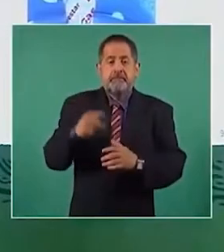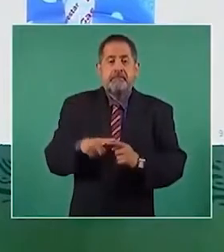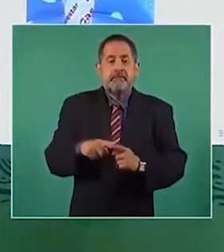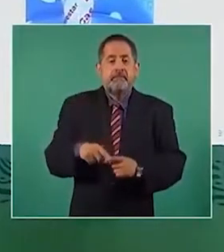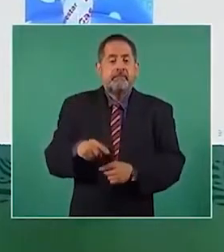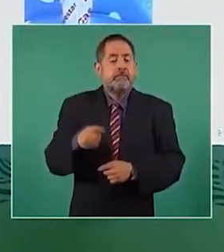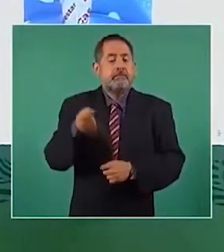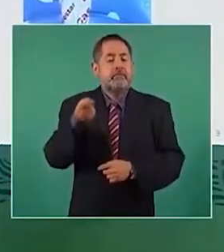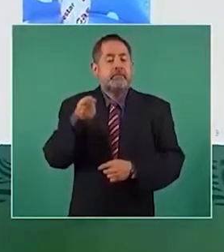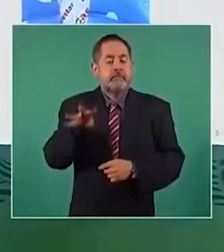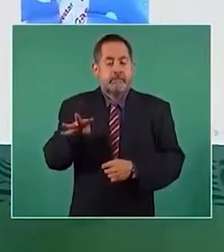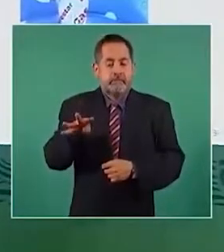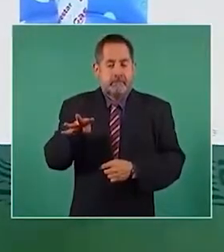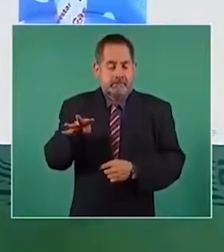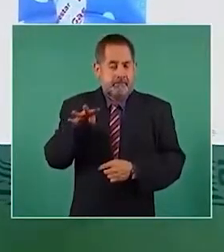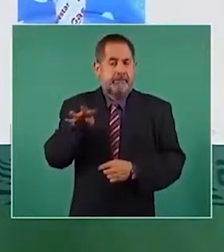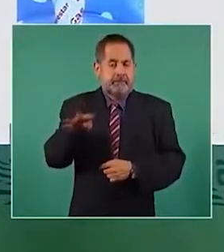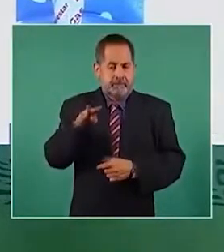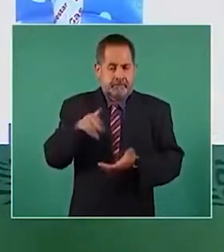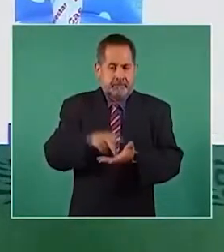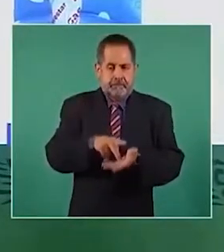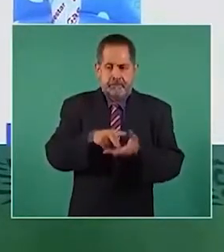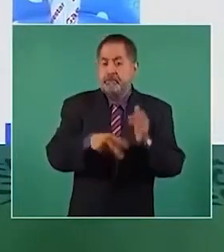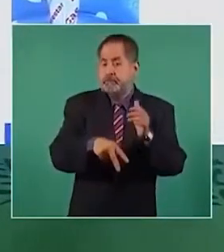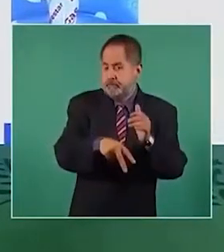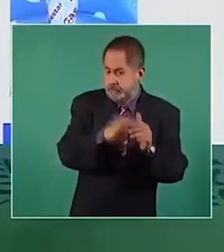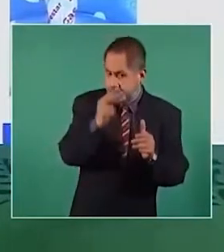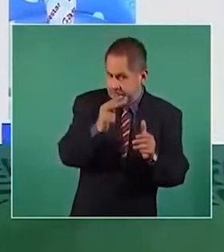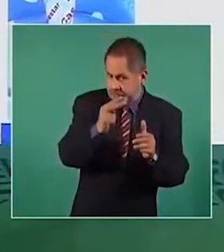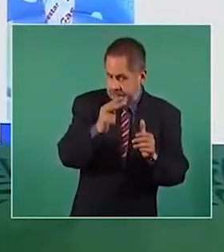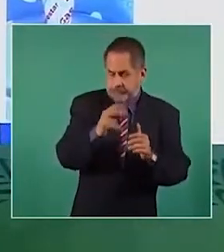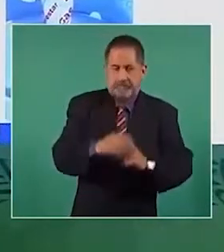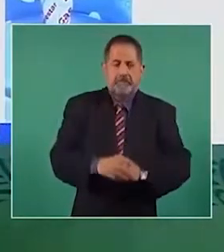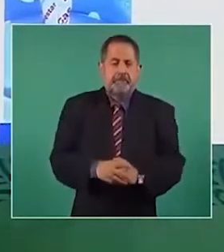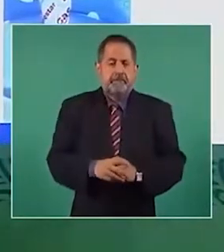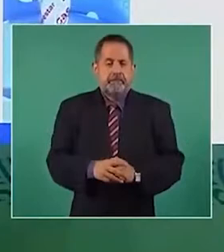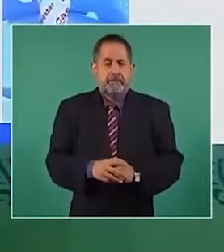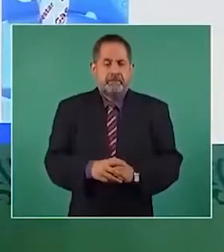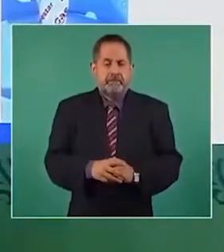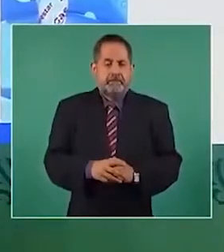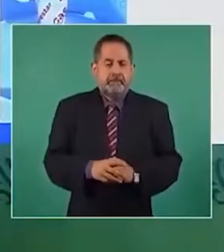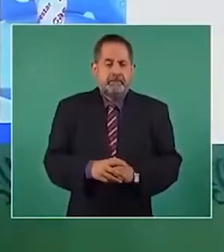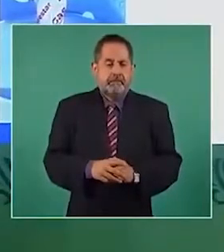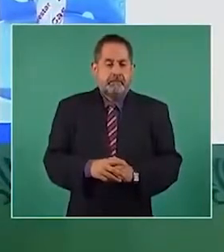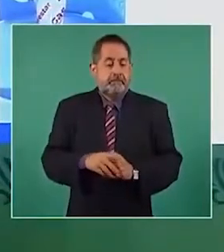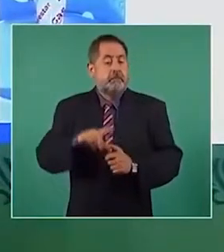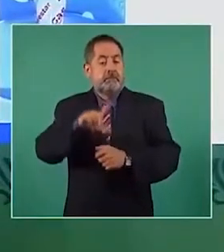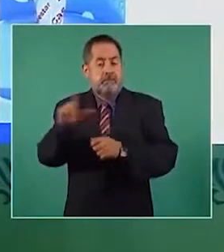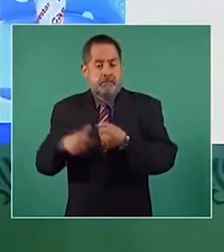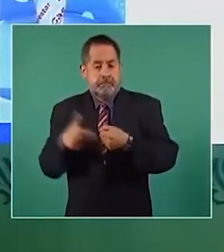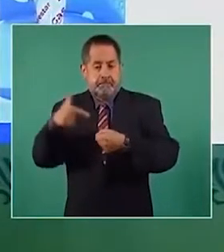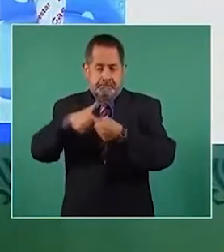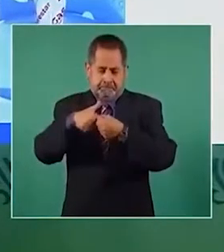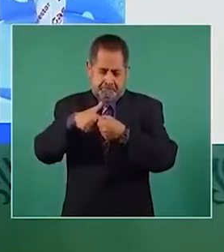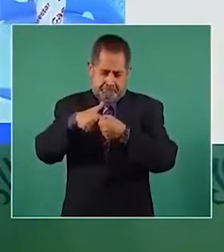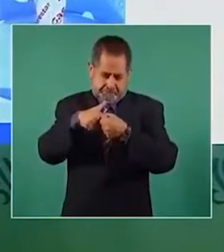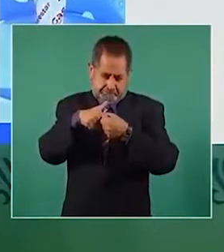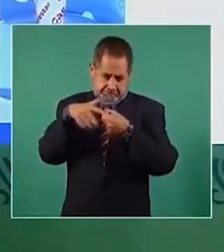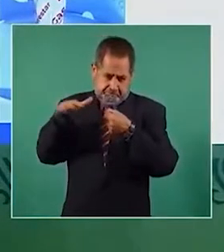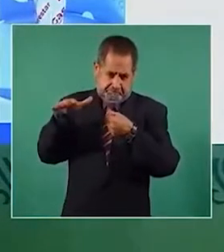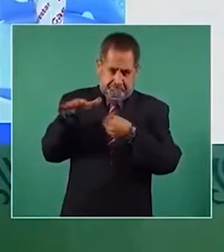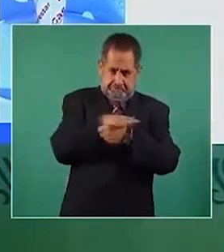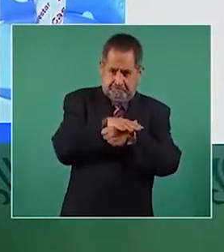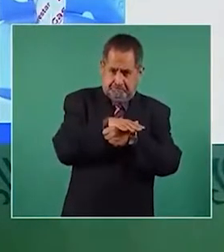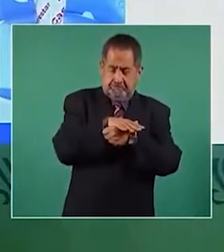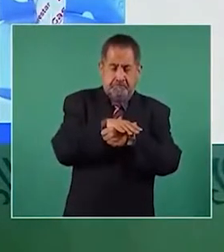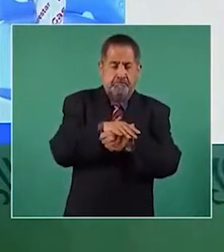19 kilogramos con 300 gramos. Y una vez que ya está llenado el tanque,